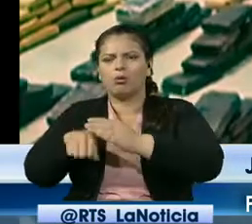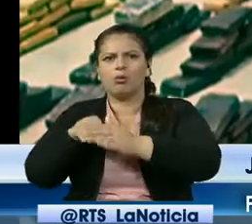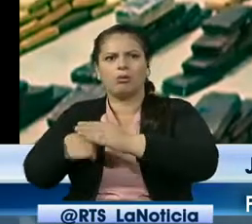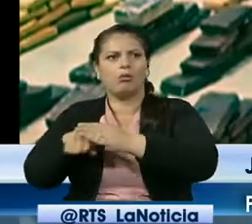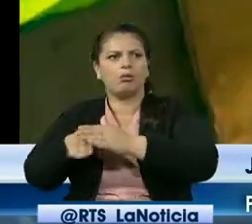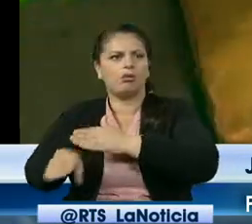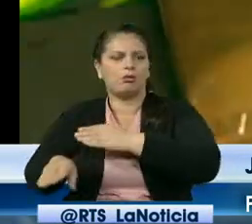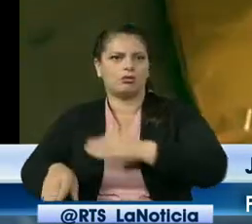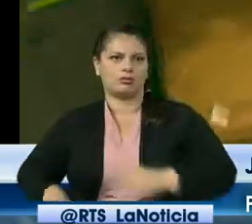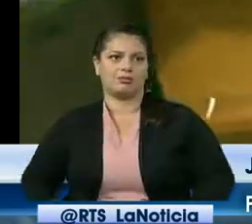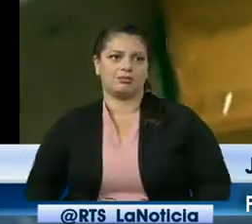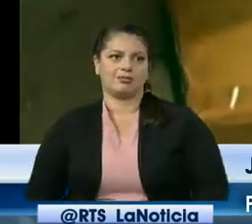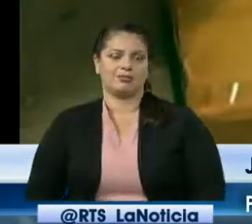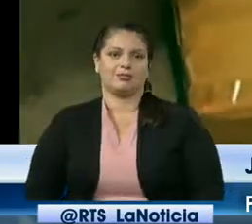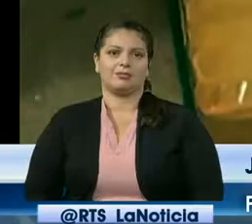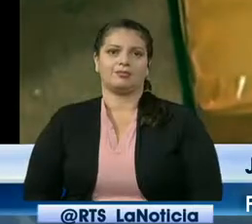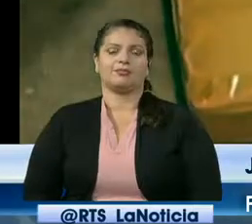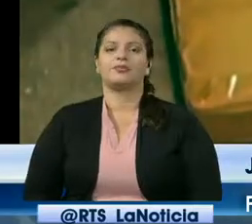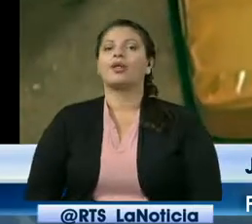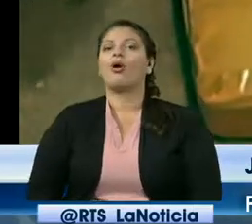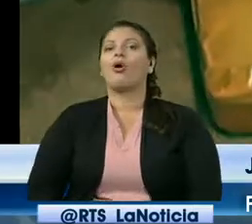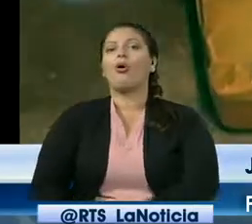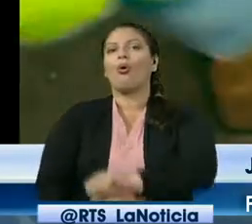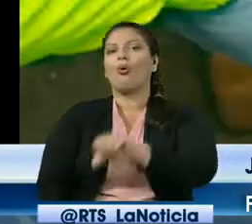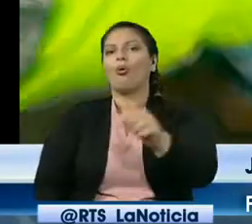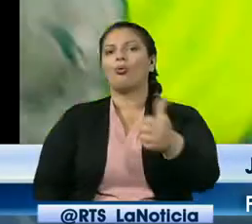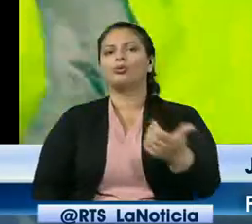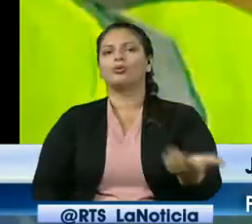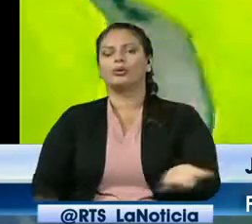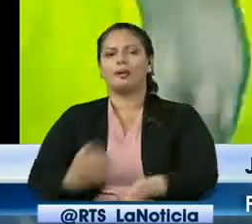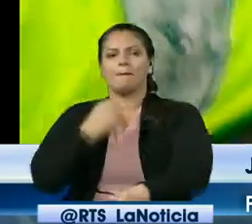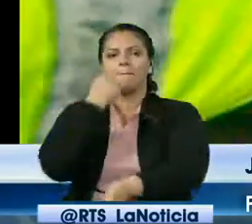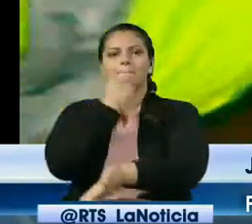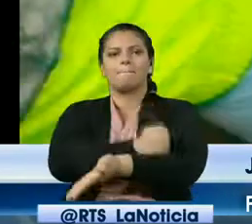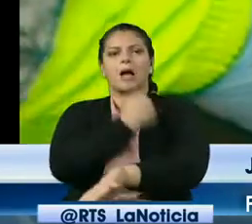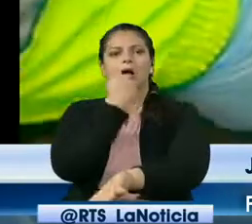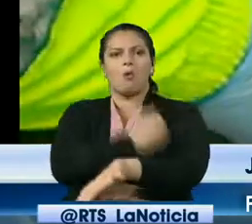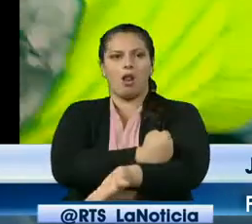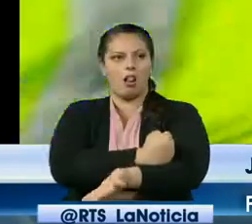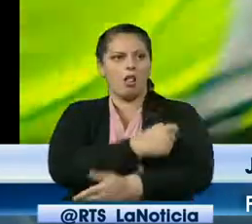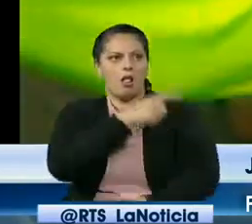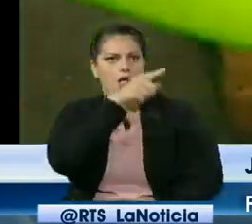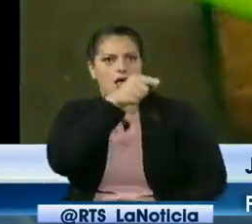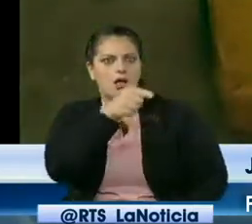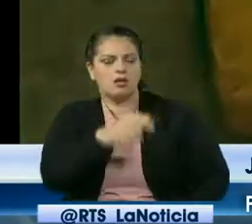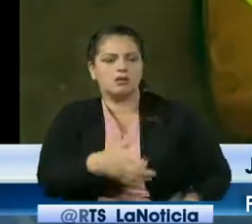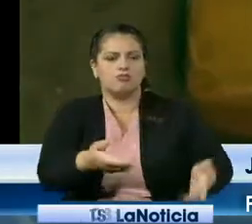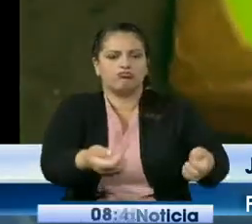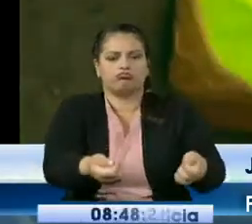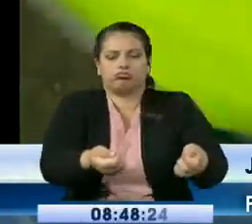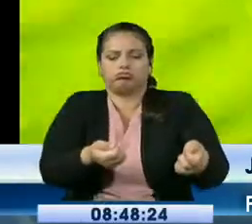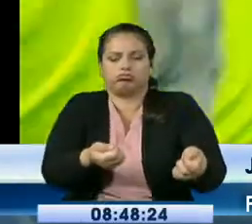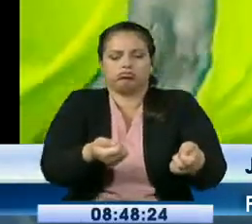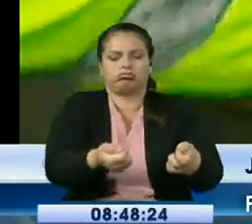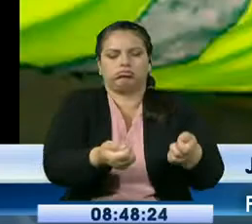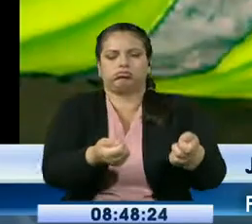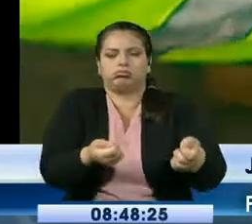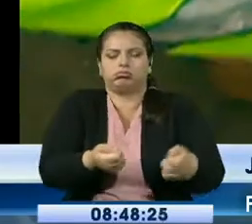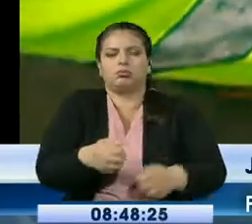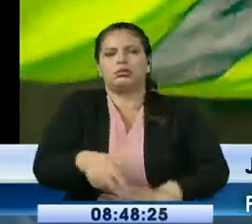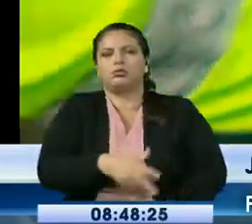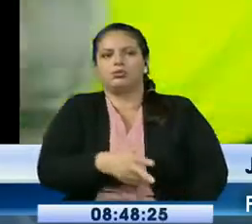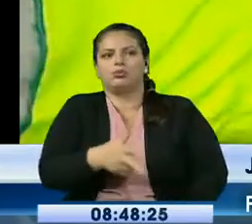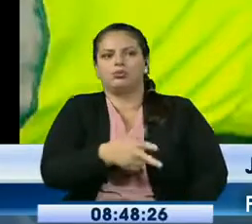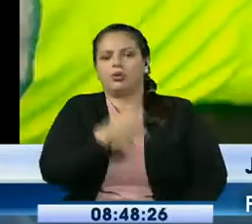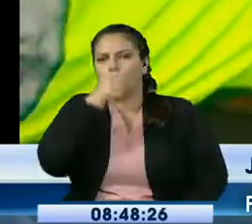este cargamento estaba destinado para el microtráfico. Esta droga viene desde el país del norte, Colombia, y una parte desde el